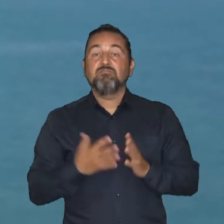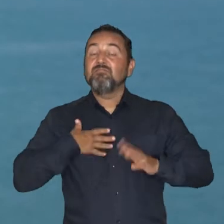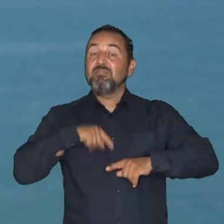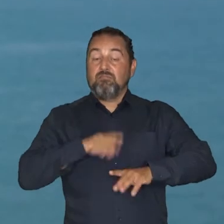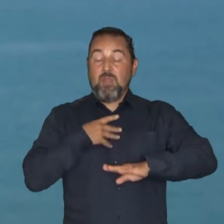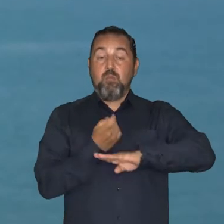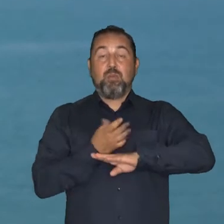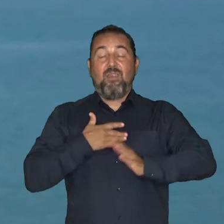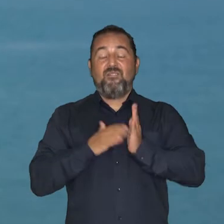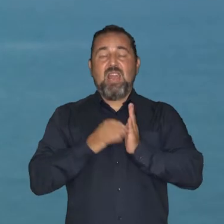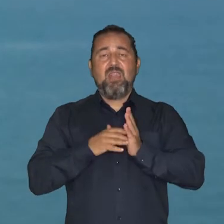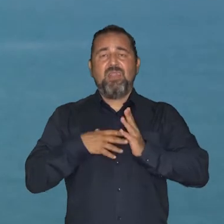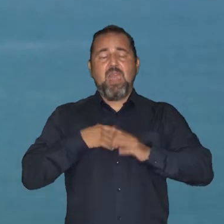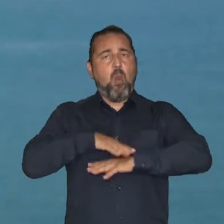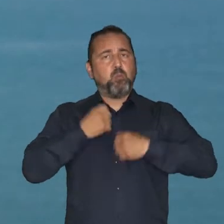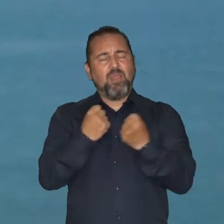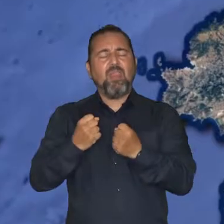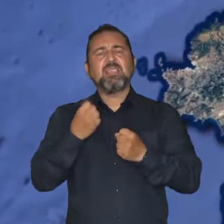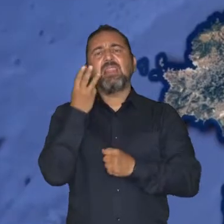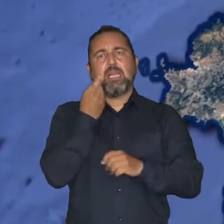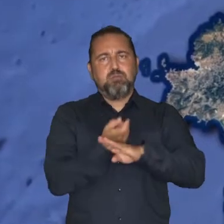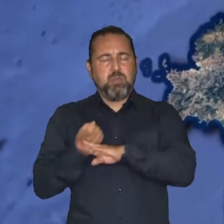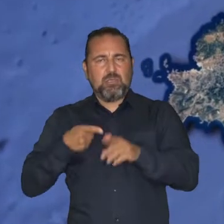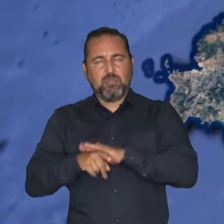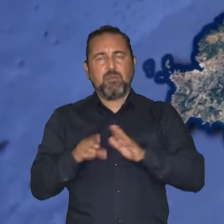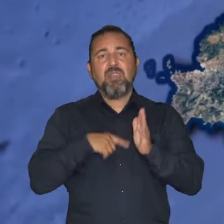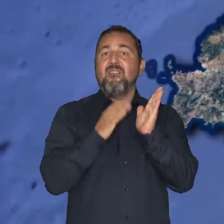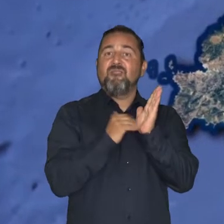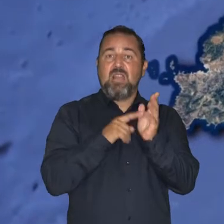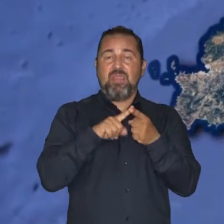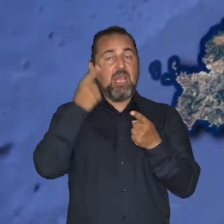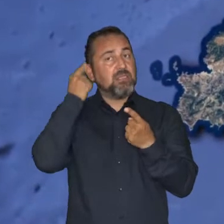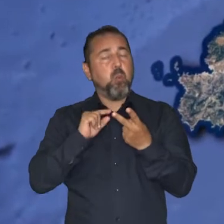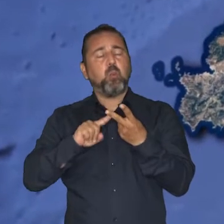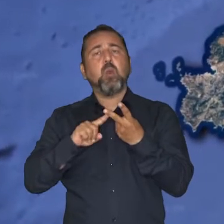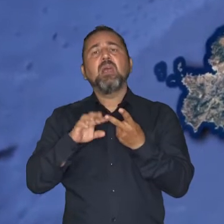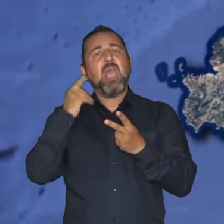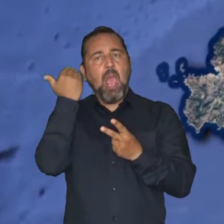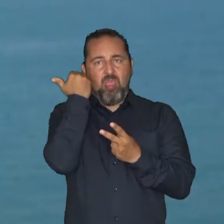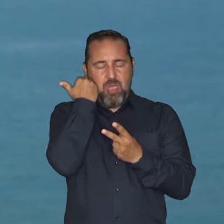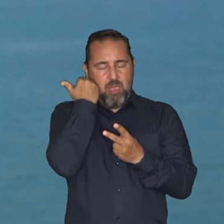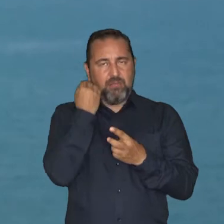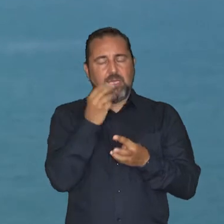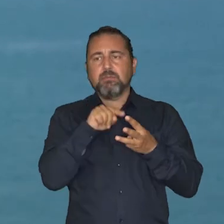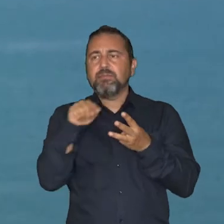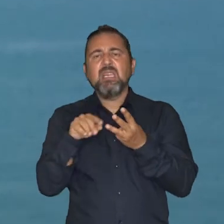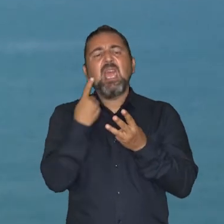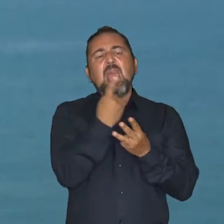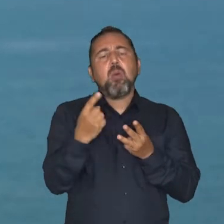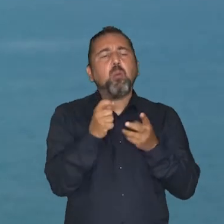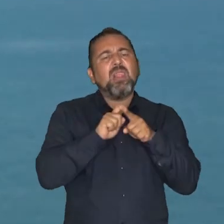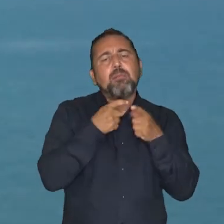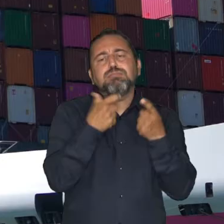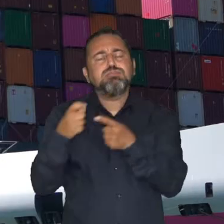La Autoridad Portuaria de Valencia gestiona 3 puertos, el de Valencia, el de Sagunto y el de Gandía, cada uno especializado en un tipo